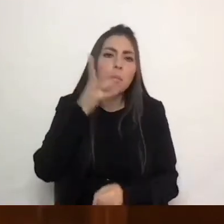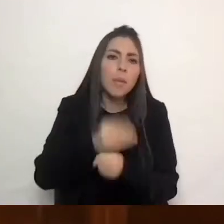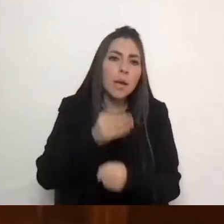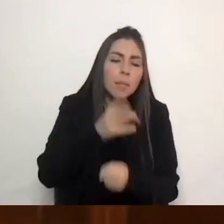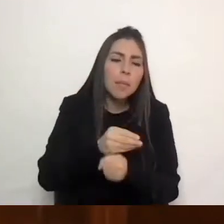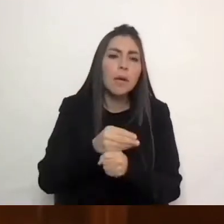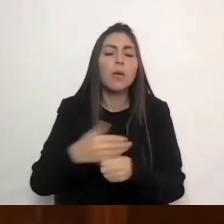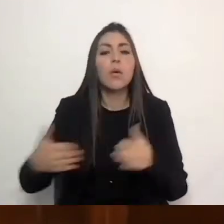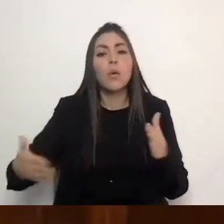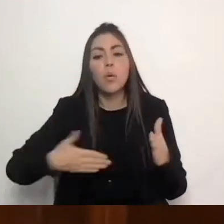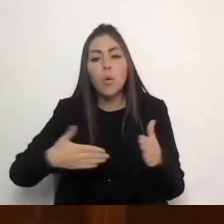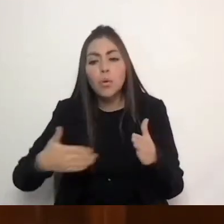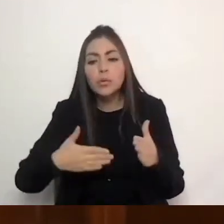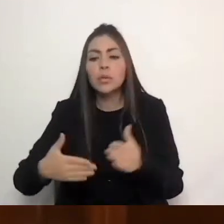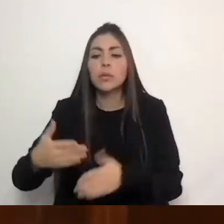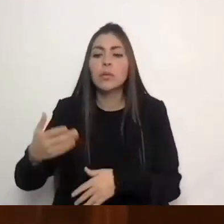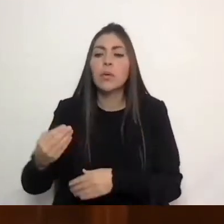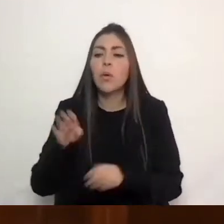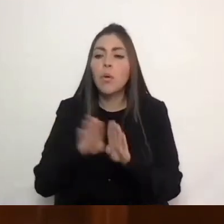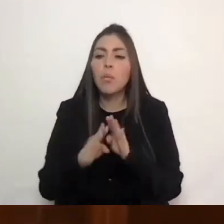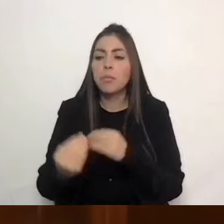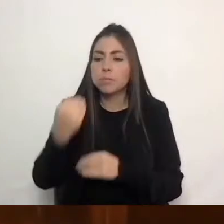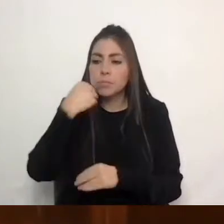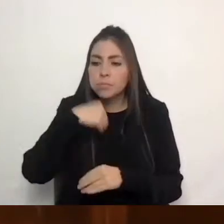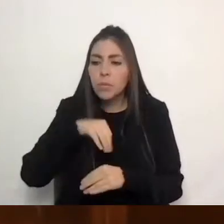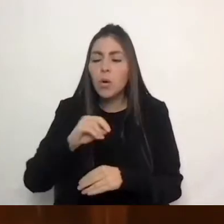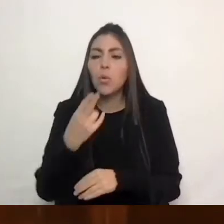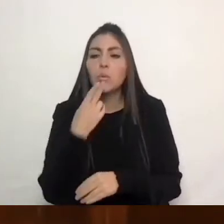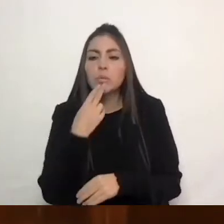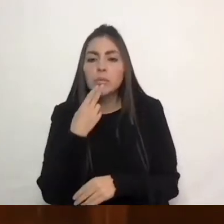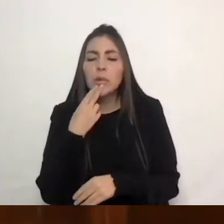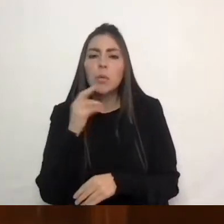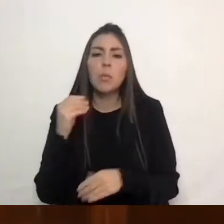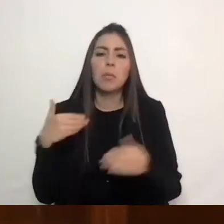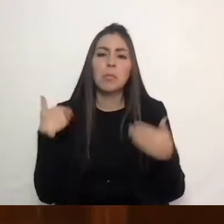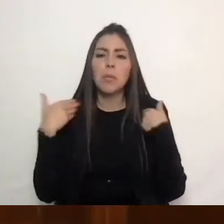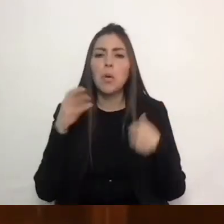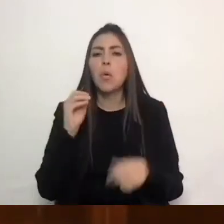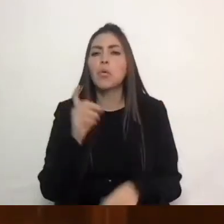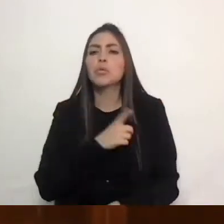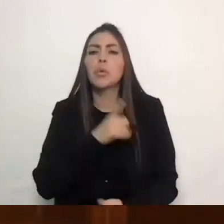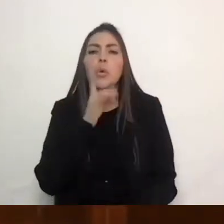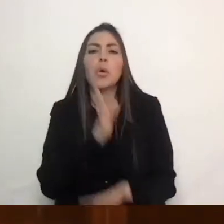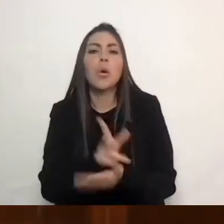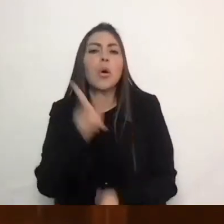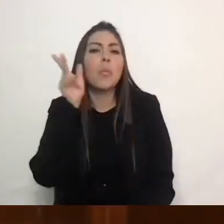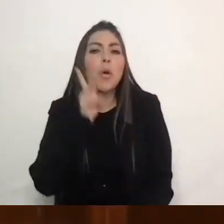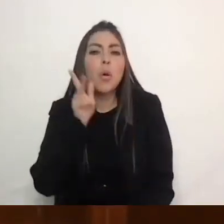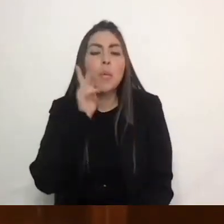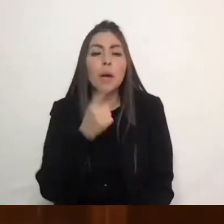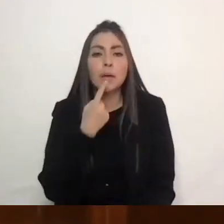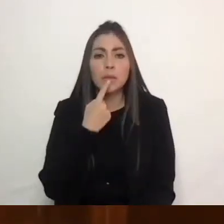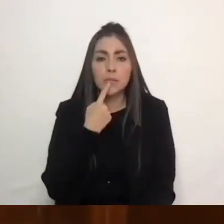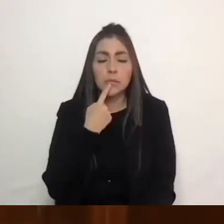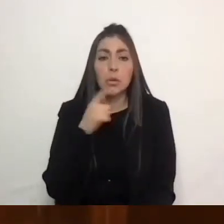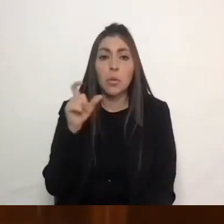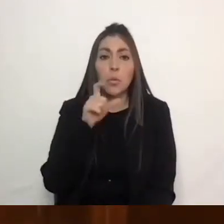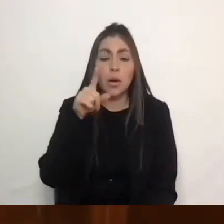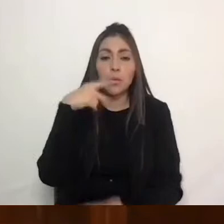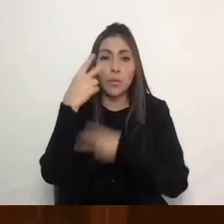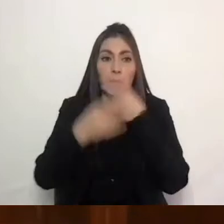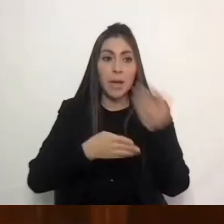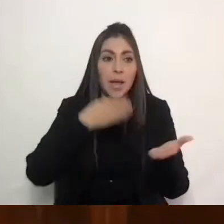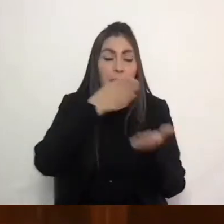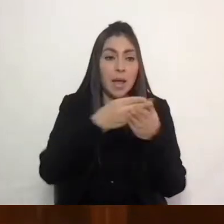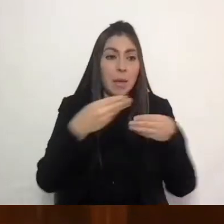cocinar, consumir, gozar o sencillamente degustar lo que se compra con un locatario de mercado